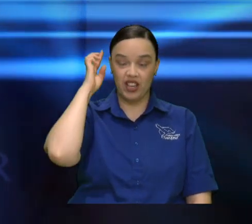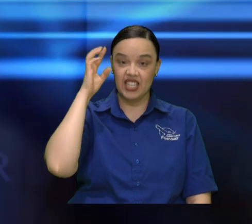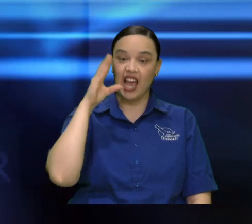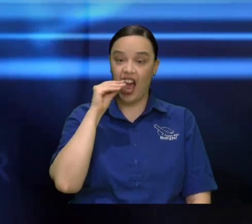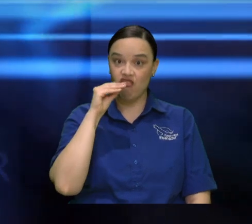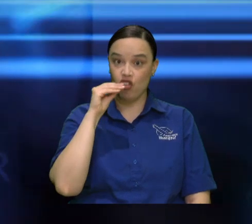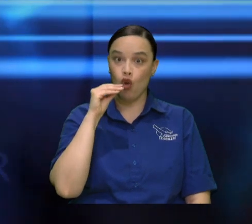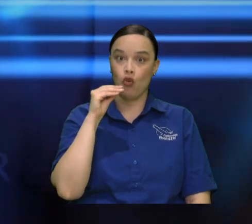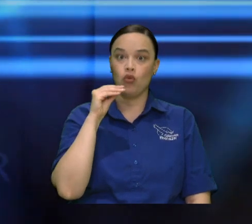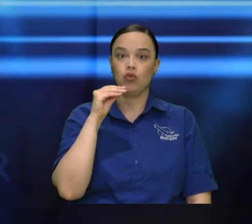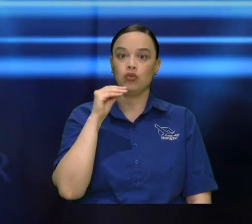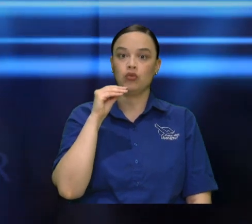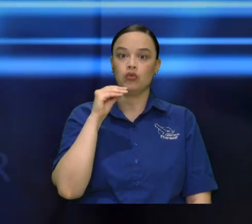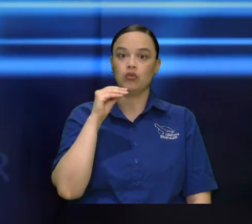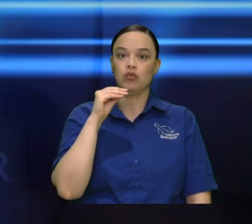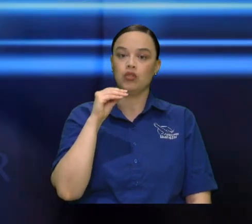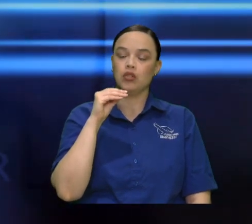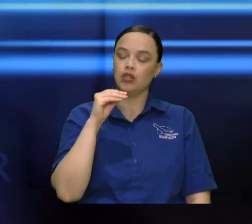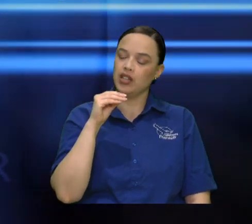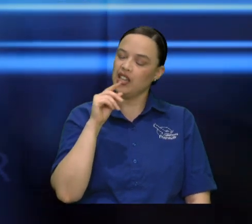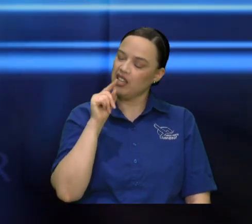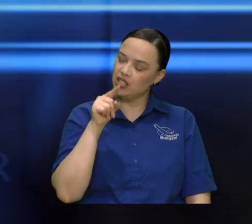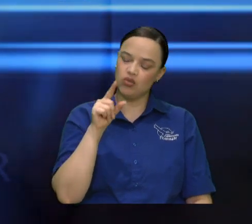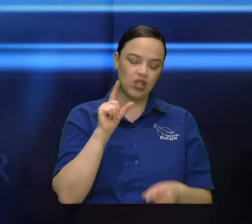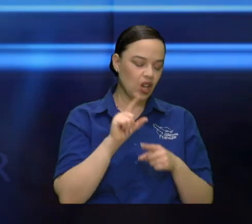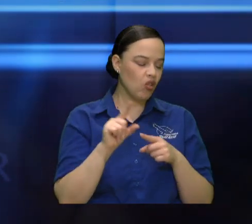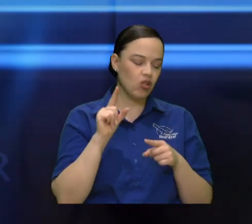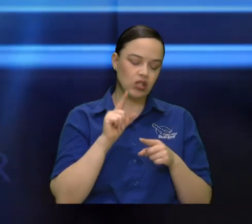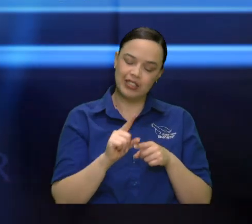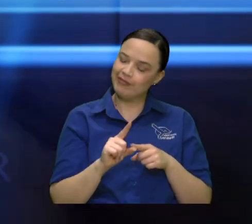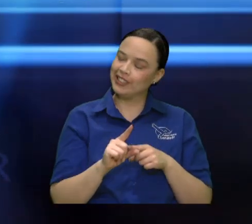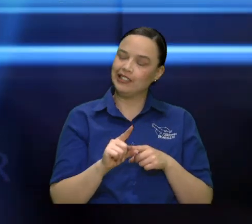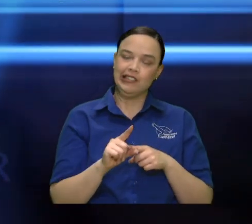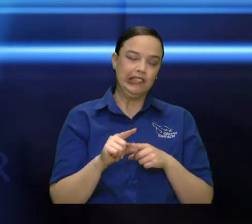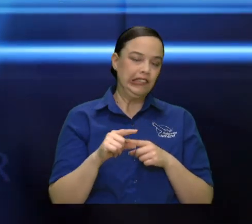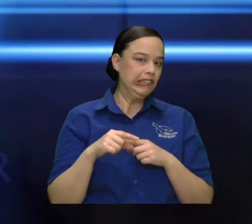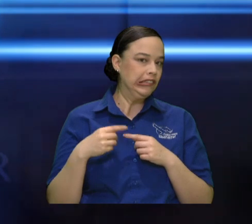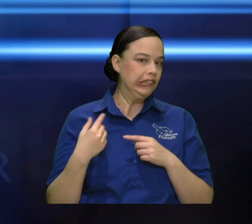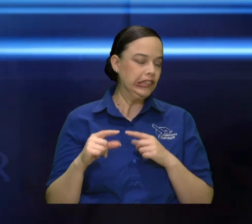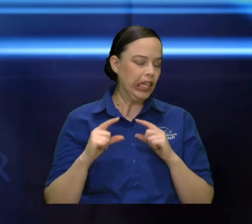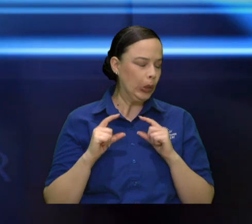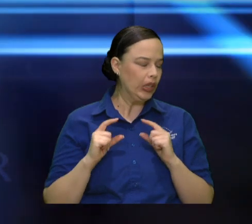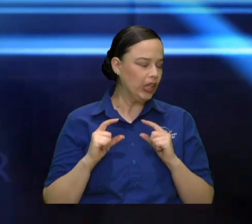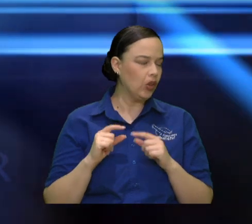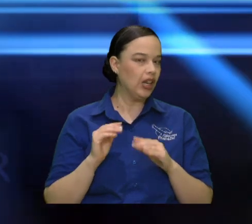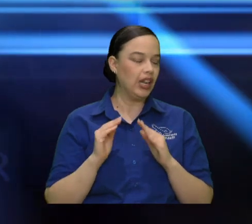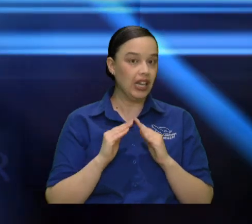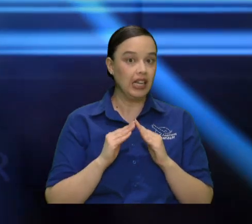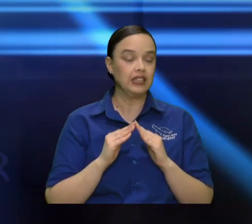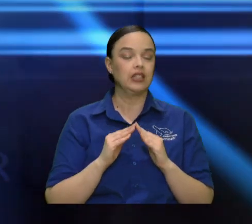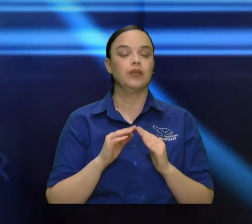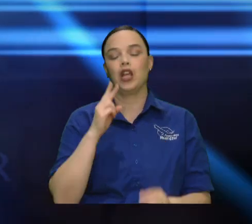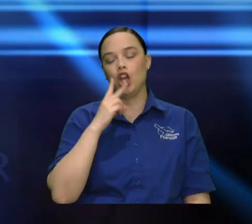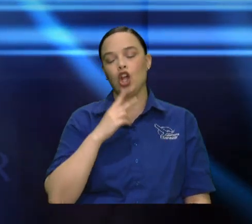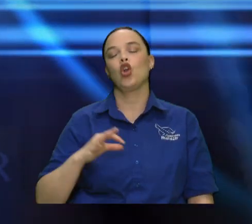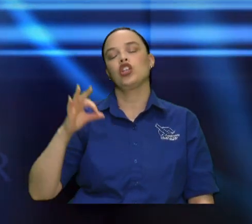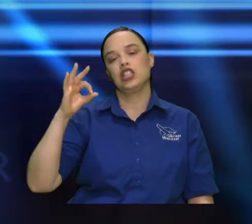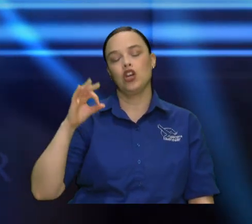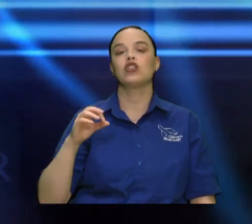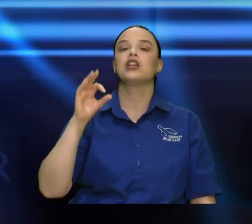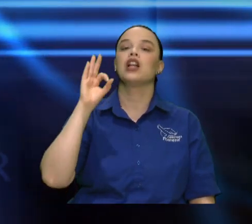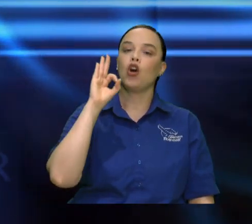esto creo que es una de las cosas más delicadas en la casa cuando uno ve que son los hijos del oriente no todas las versiones